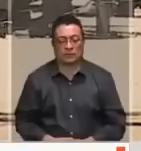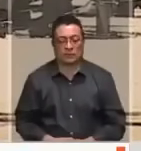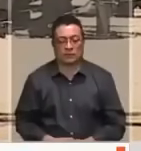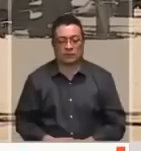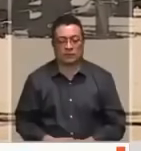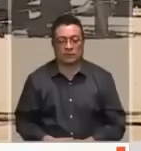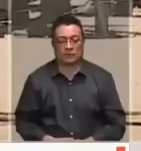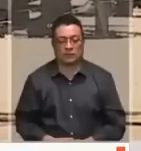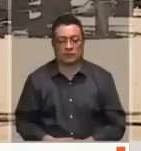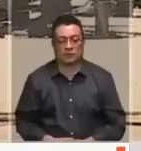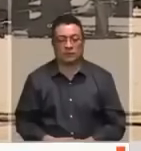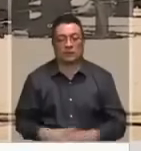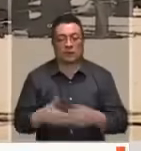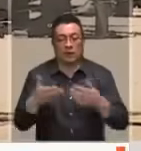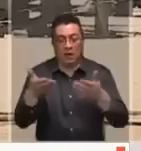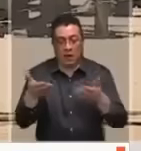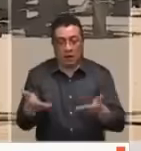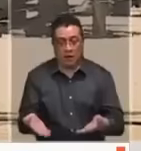De esta manera,